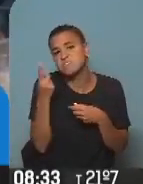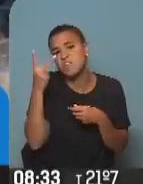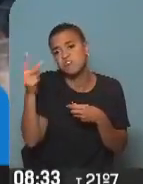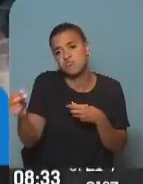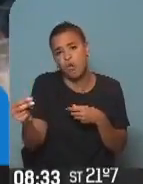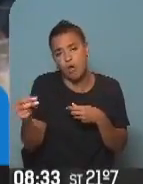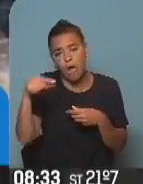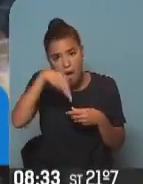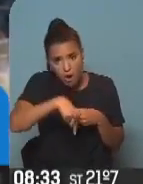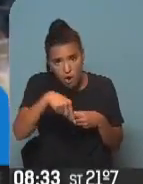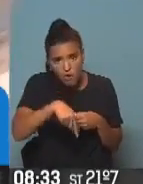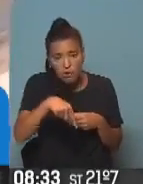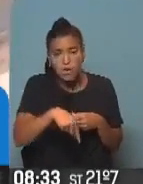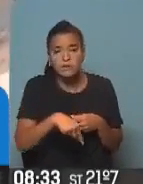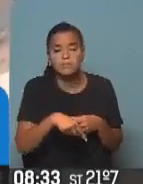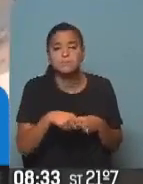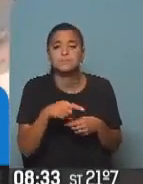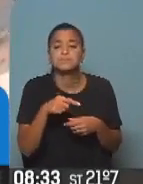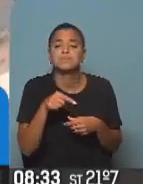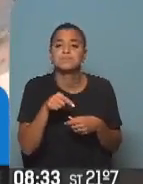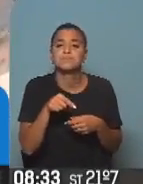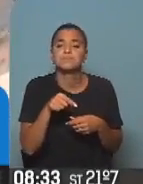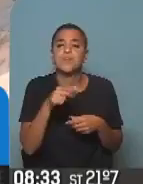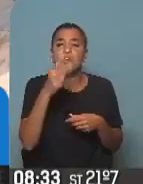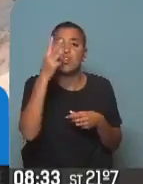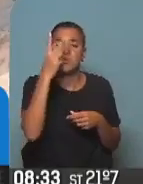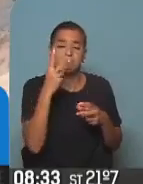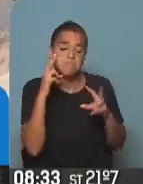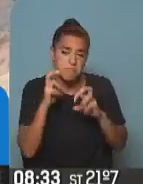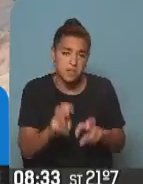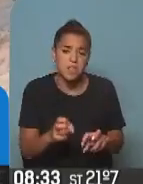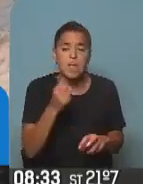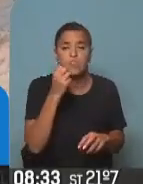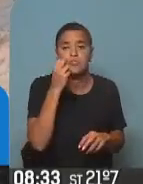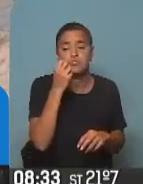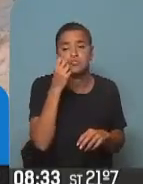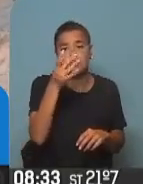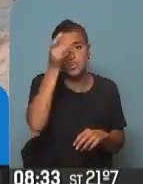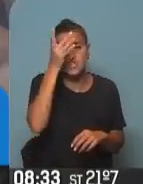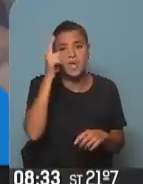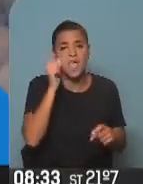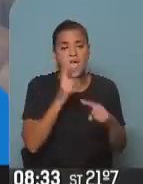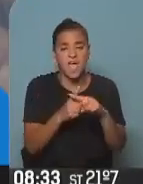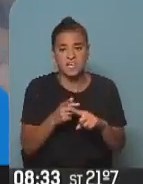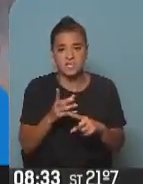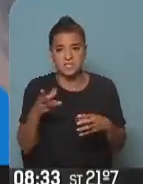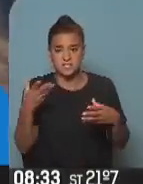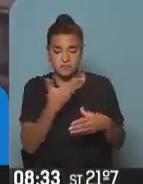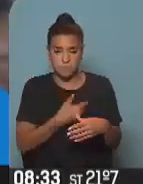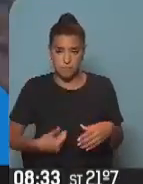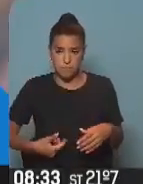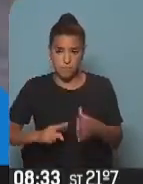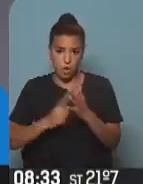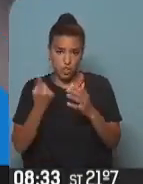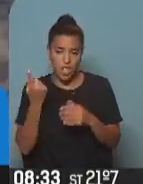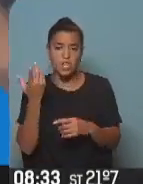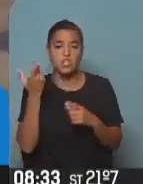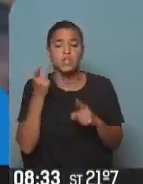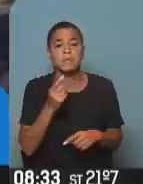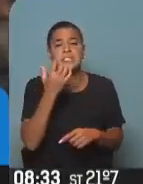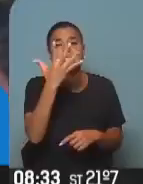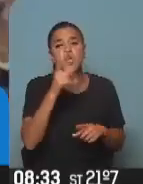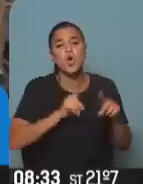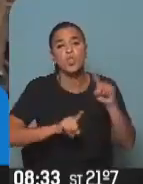que actualmente tiene procesados a 12 exfuncionarios del gobierno porteño y a 5 directivos de la empresa. La